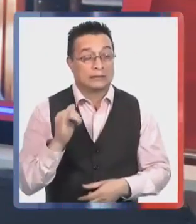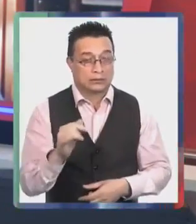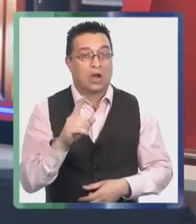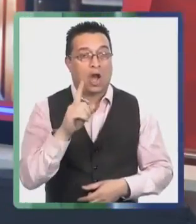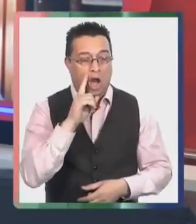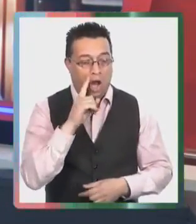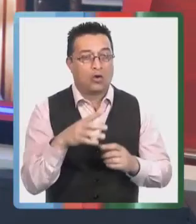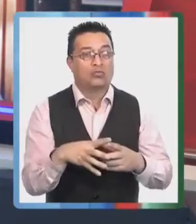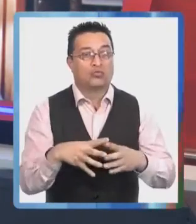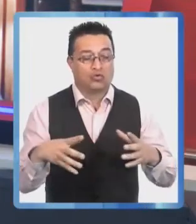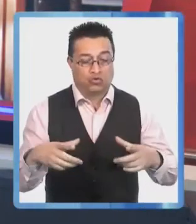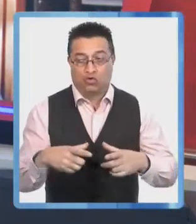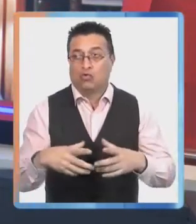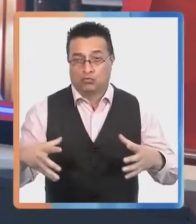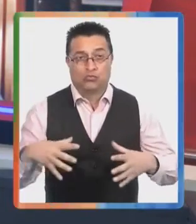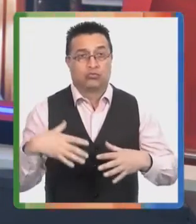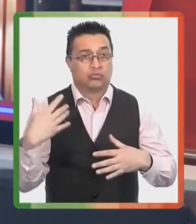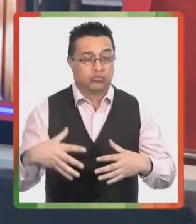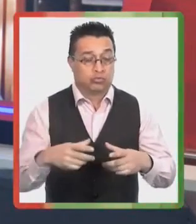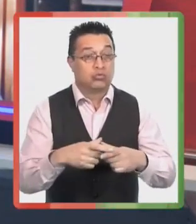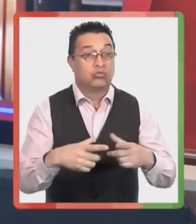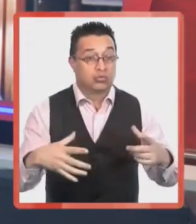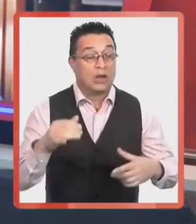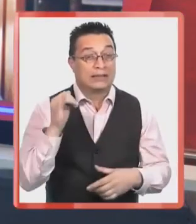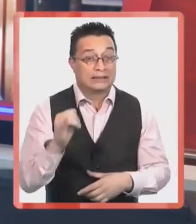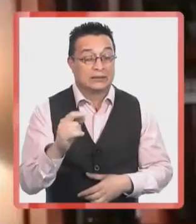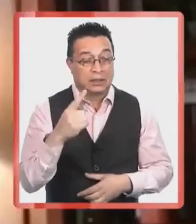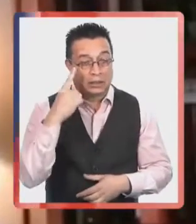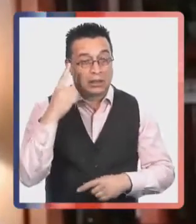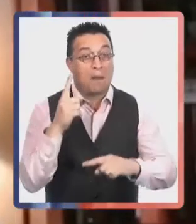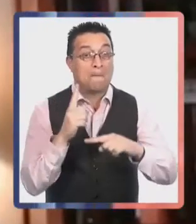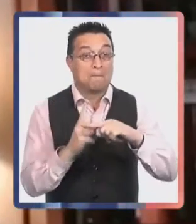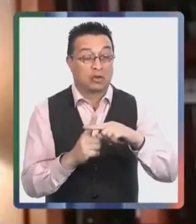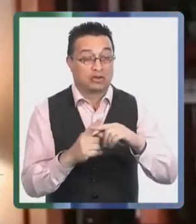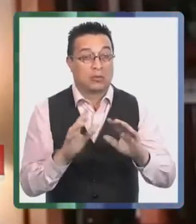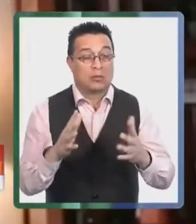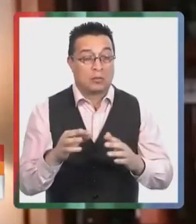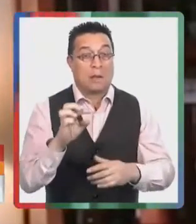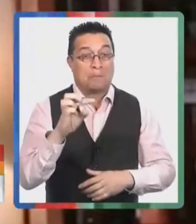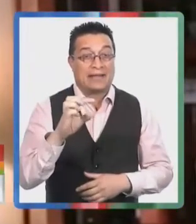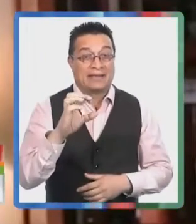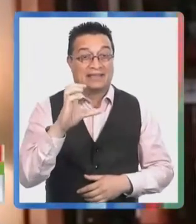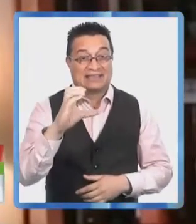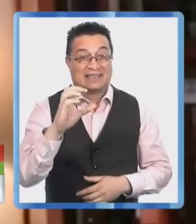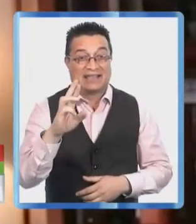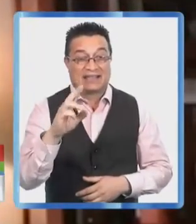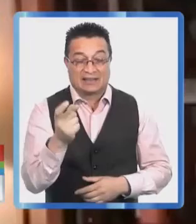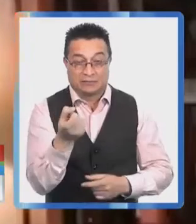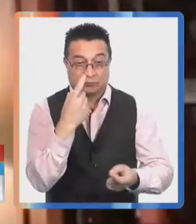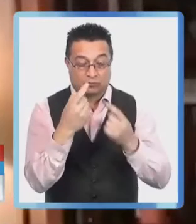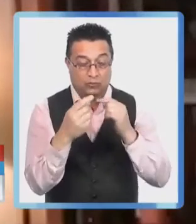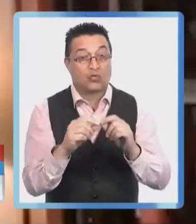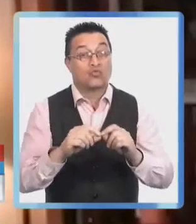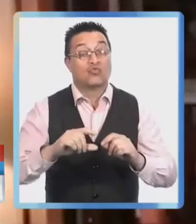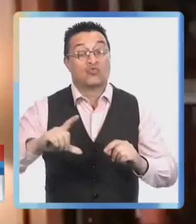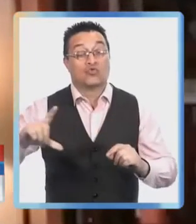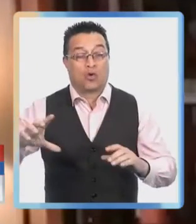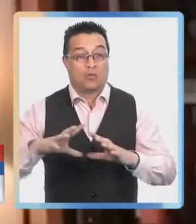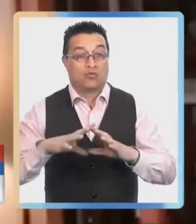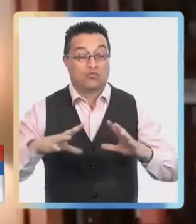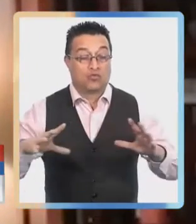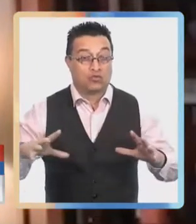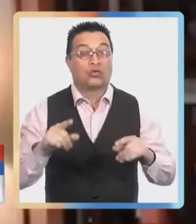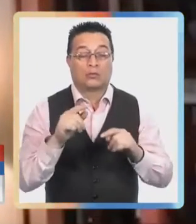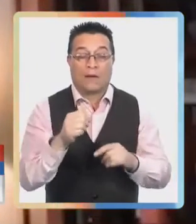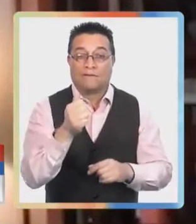Afortunadamente, a pesar de que tenemos un aumento tan importante de los casos y con una positividad además de la PCR muy alta,